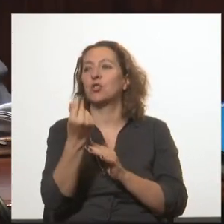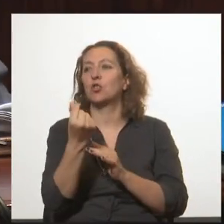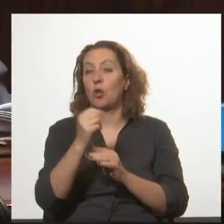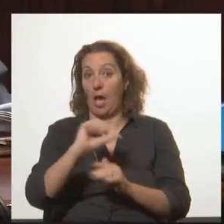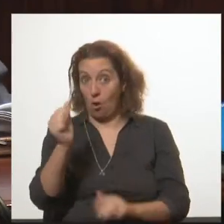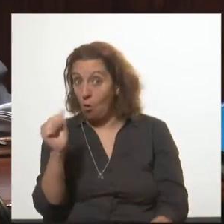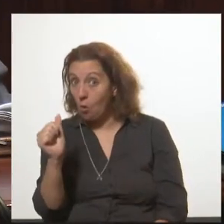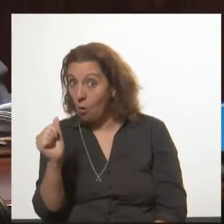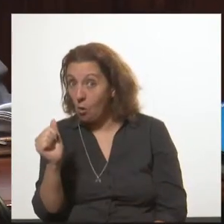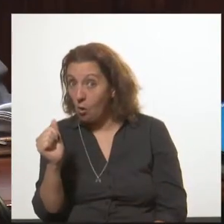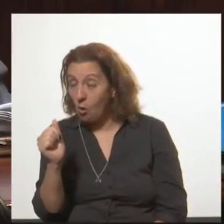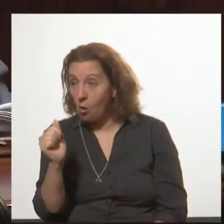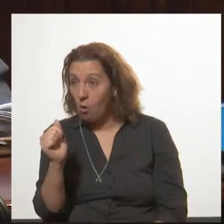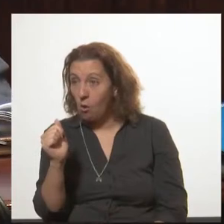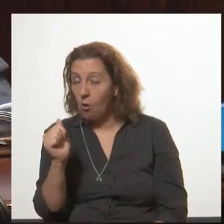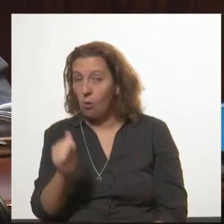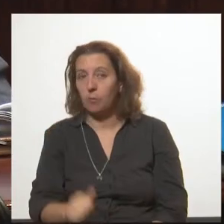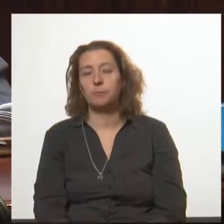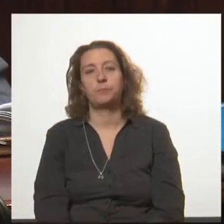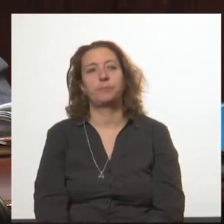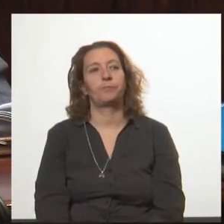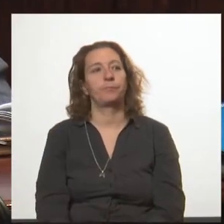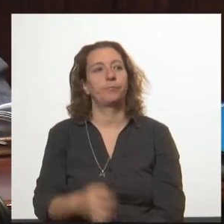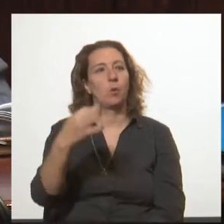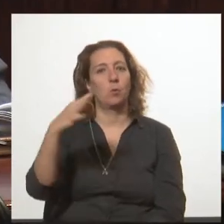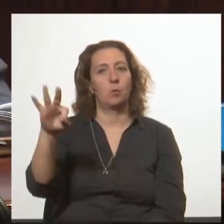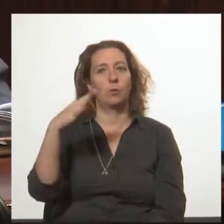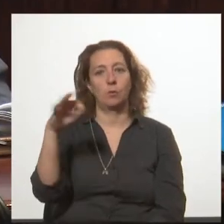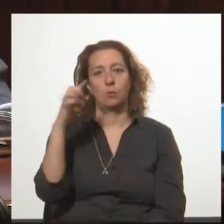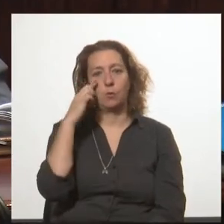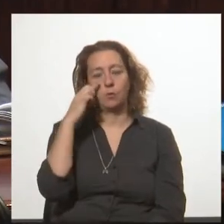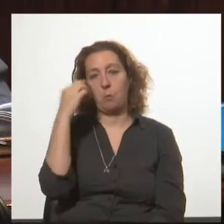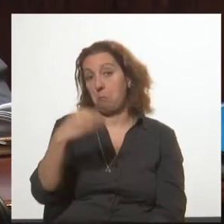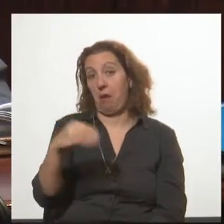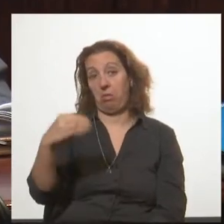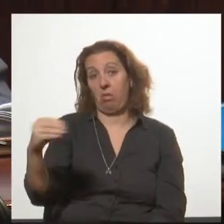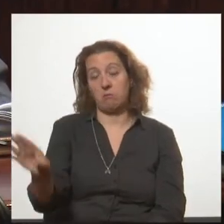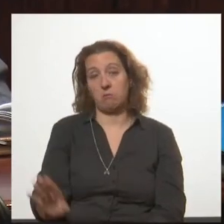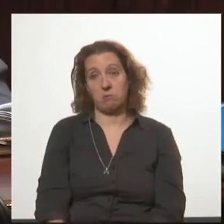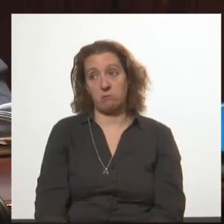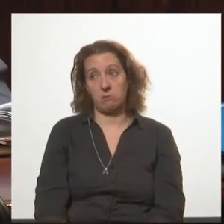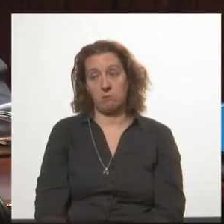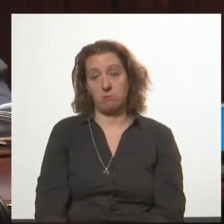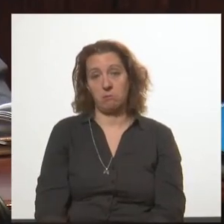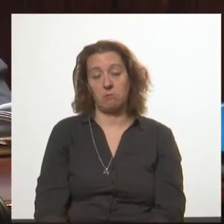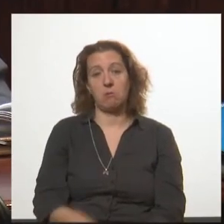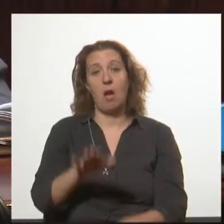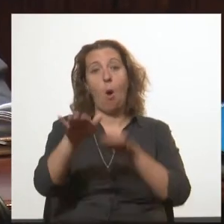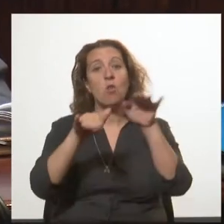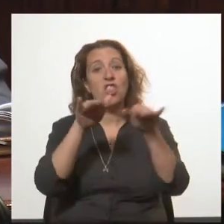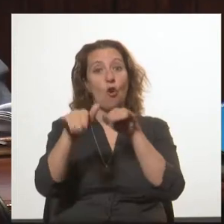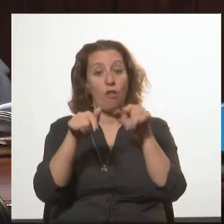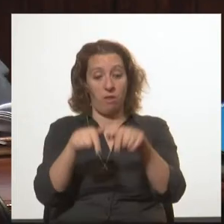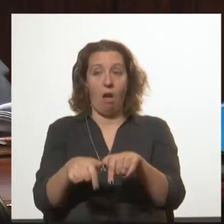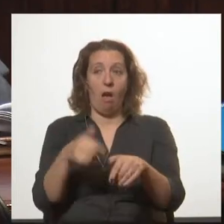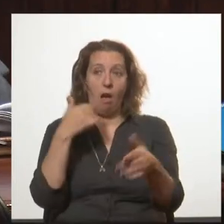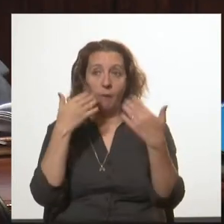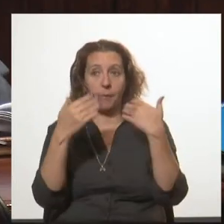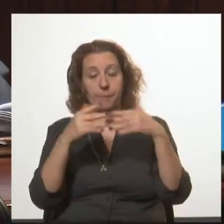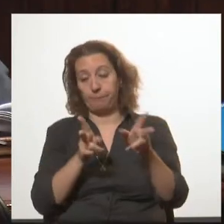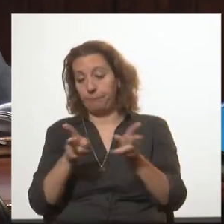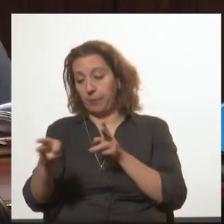realmente lo único que conocemos hasta ahora son pérdidas la auditoria habla de que el periodo analizado